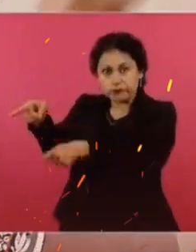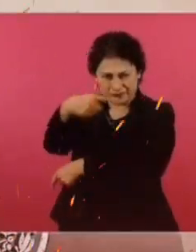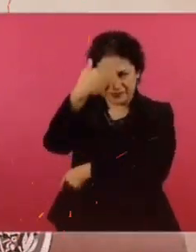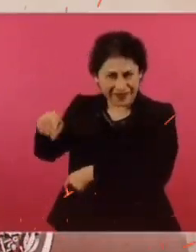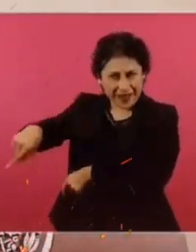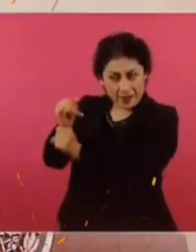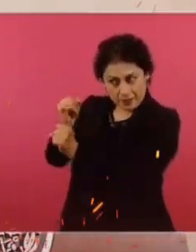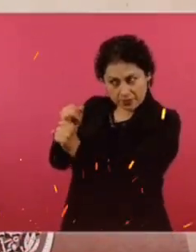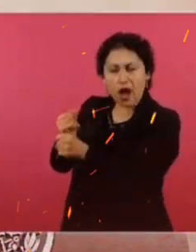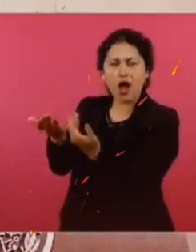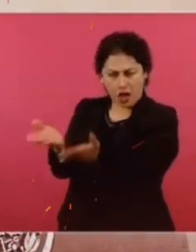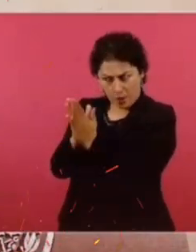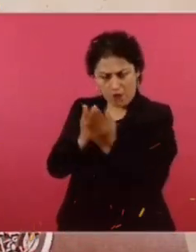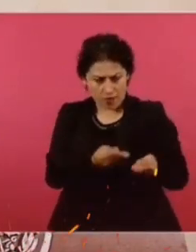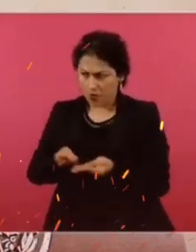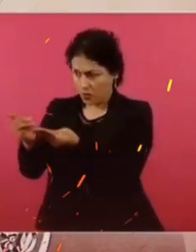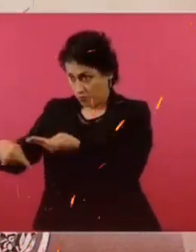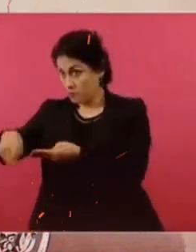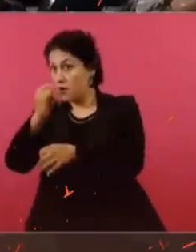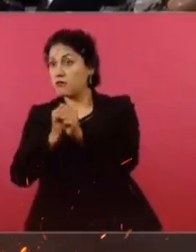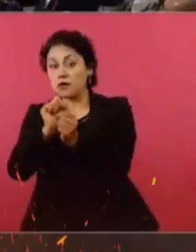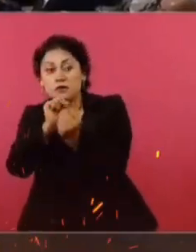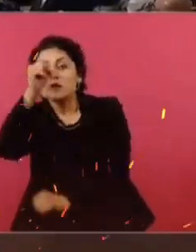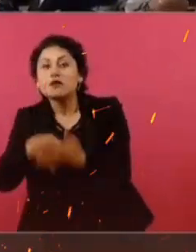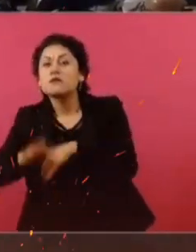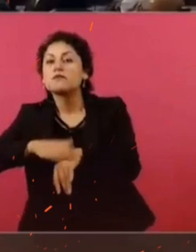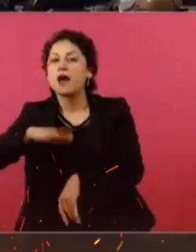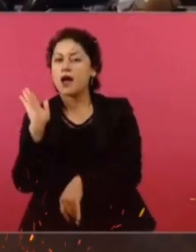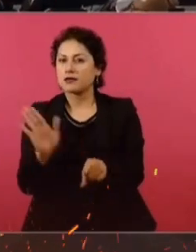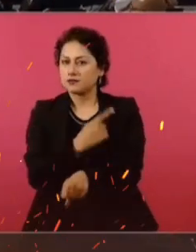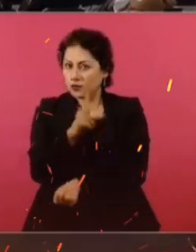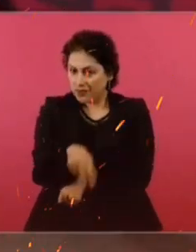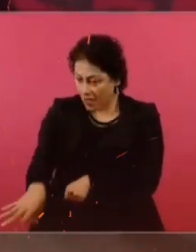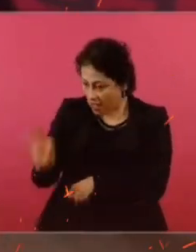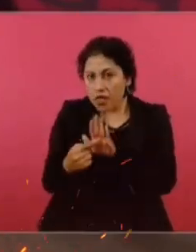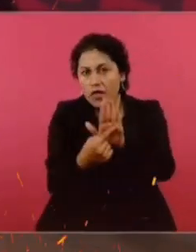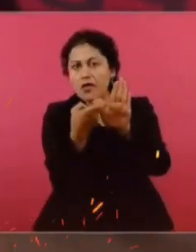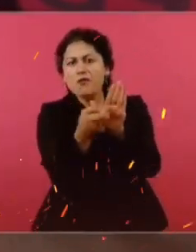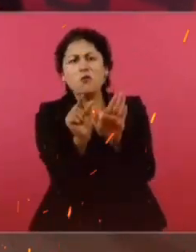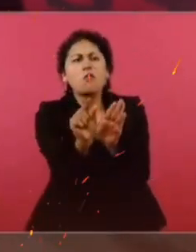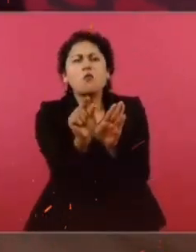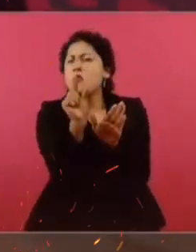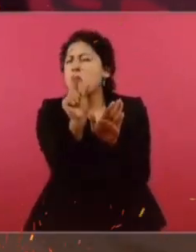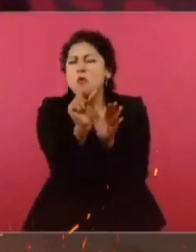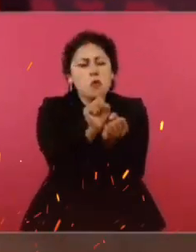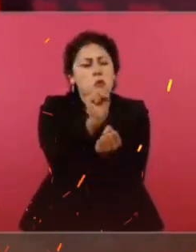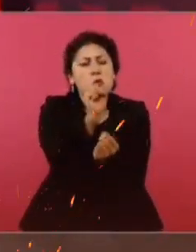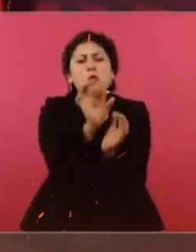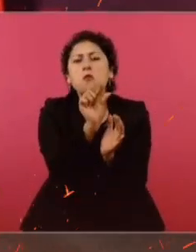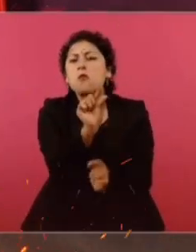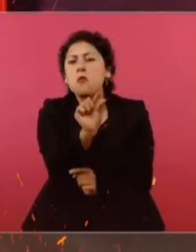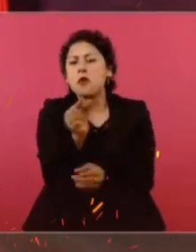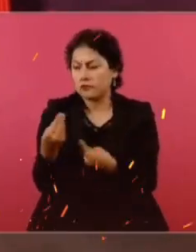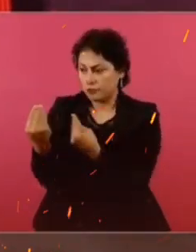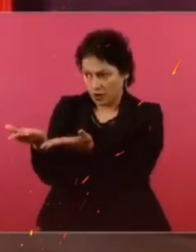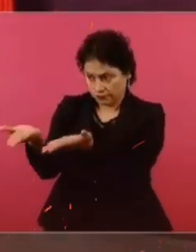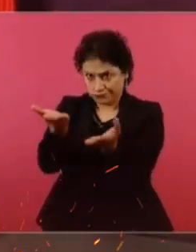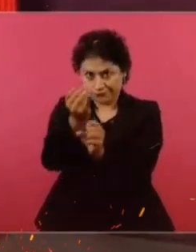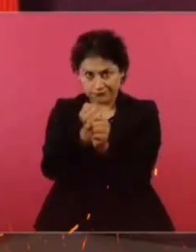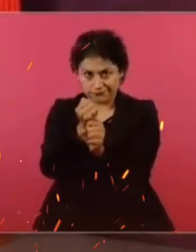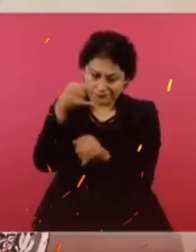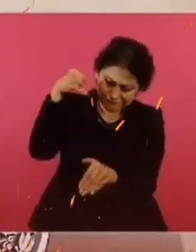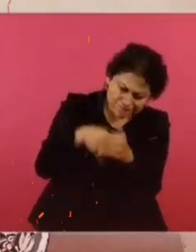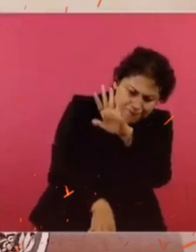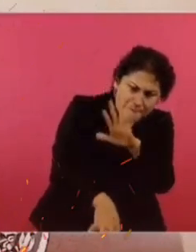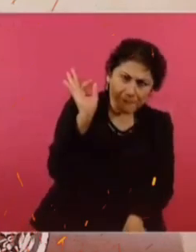y queremos pues que profundicen, porque esto es una muestra, nada más. Seguramente hay más